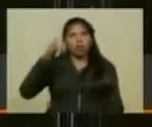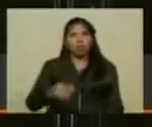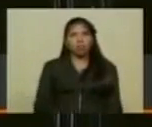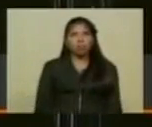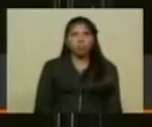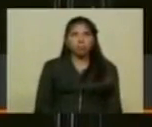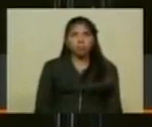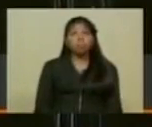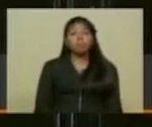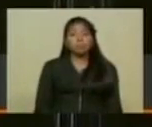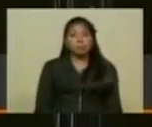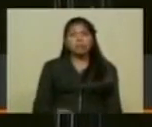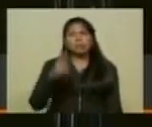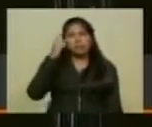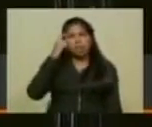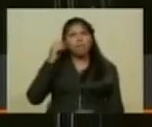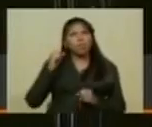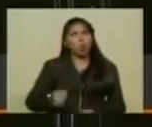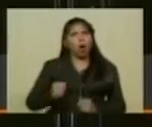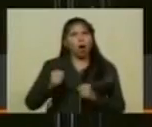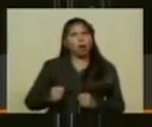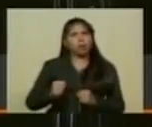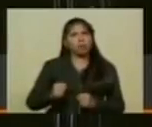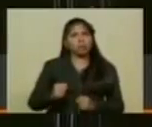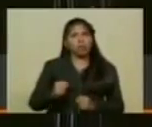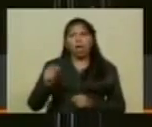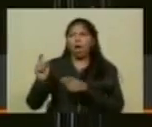Días duros, inclusive recuerdo que algunos jefes de SODI,